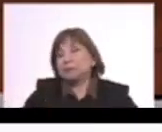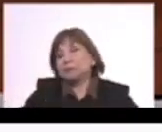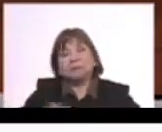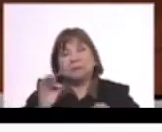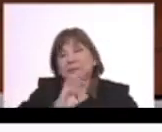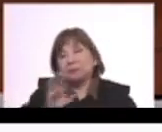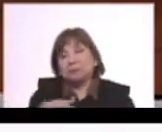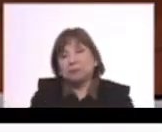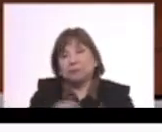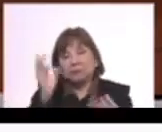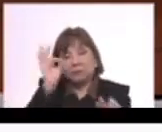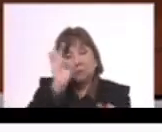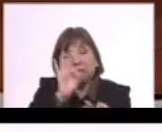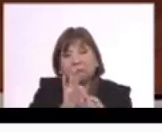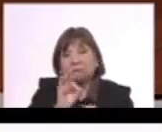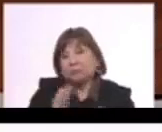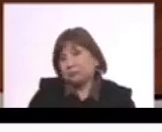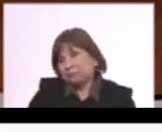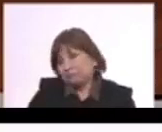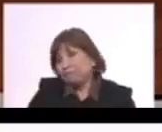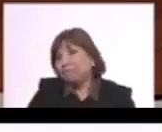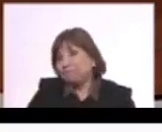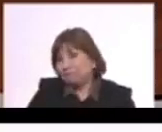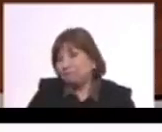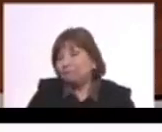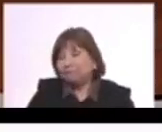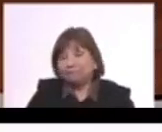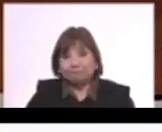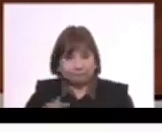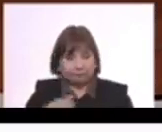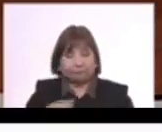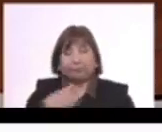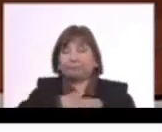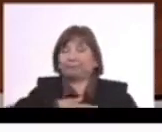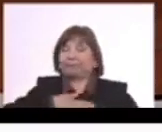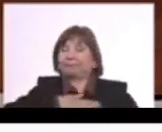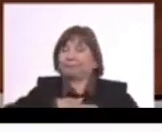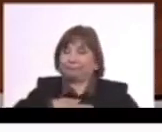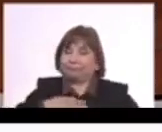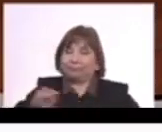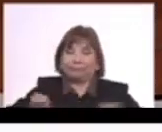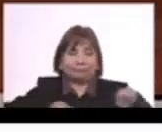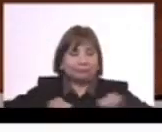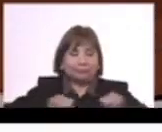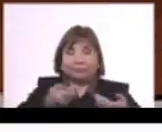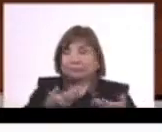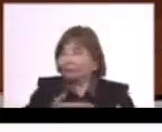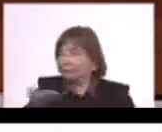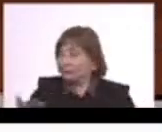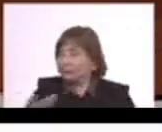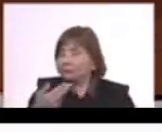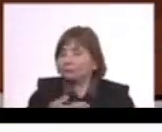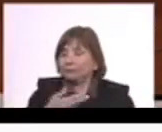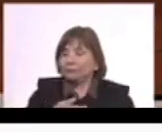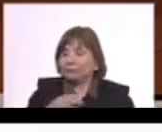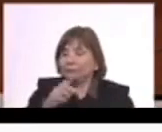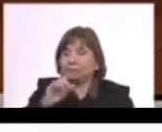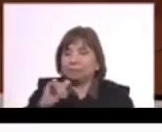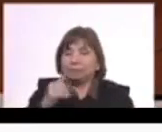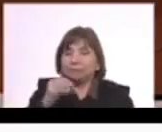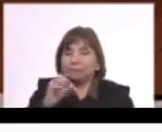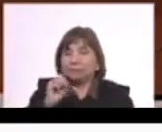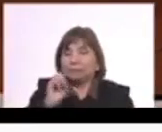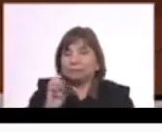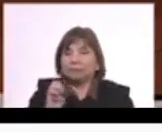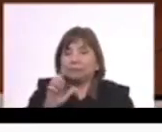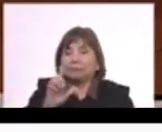perfecta. Y en todo caso, yo me complazco hoy día presidir en nombre del presidente, el doctor José